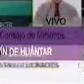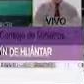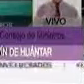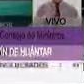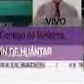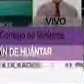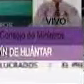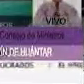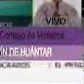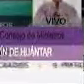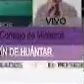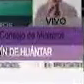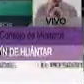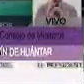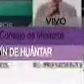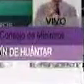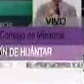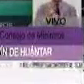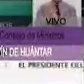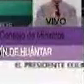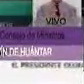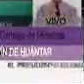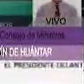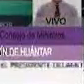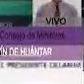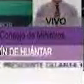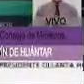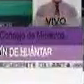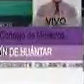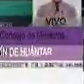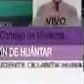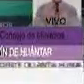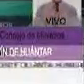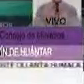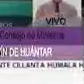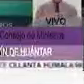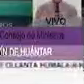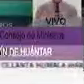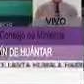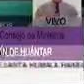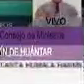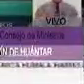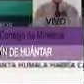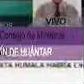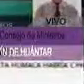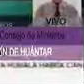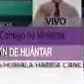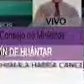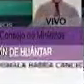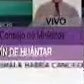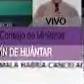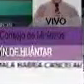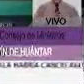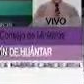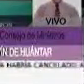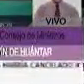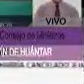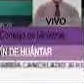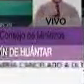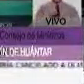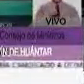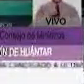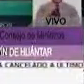ante cortes internacionales. Lo que hizo el ministro de Justicia en ese momento, quien habla,